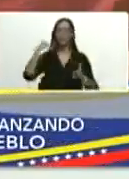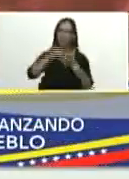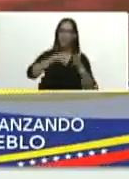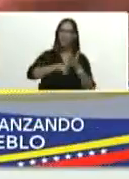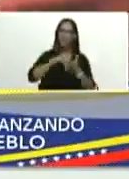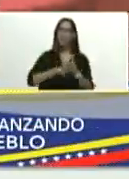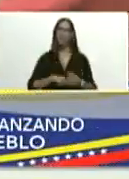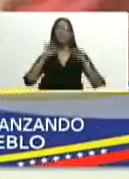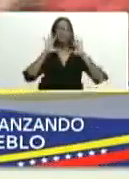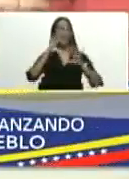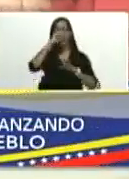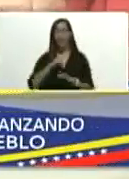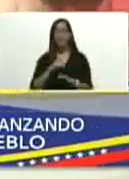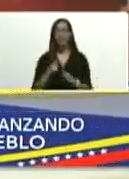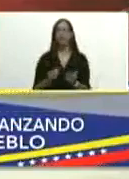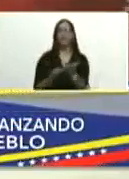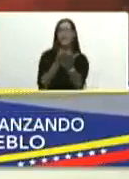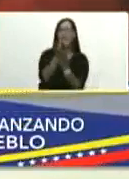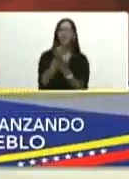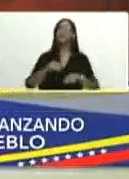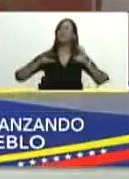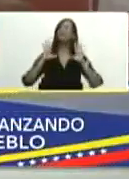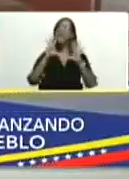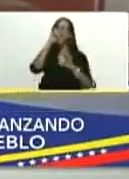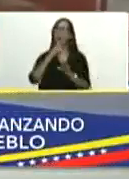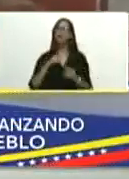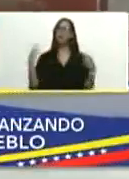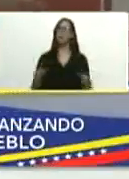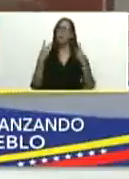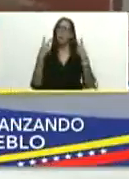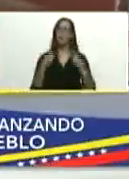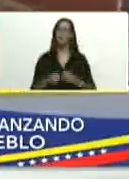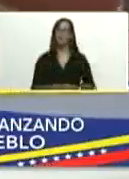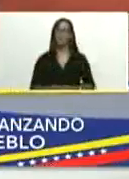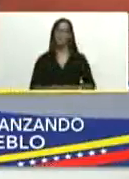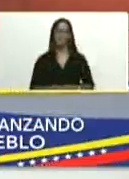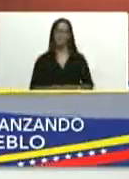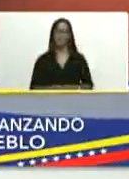diez años de lealtad y diez años de Victoria